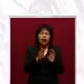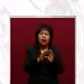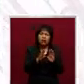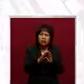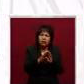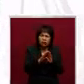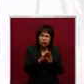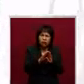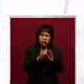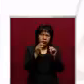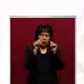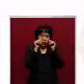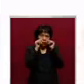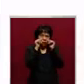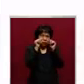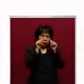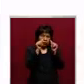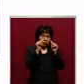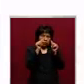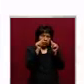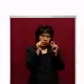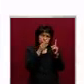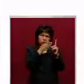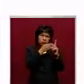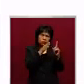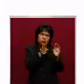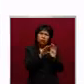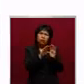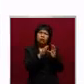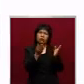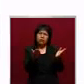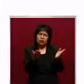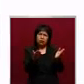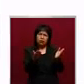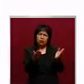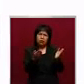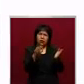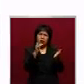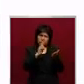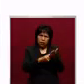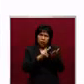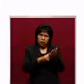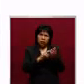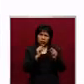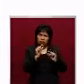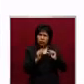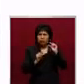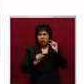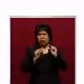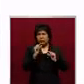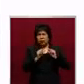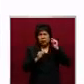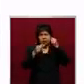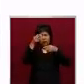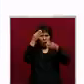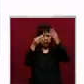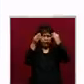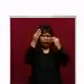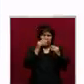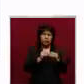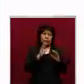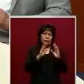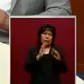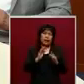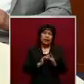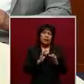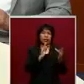cómo favorecer que los niños, niñas atiendan y valoren los procesos de aprendizaje? Pareciera que conectados o mediante este